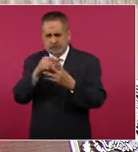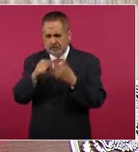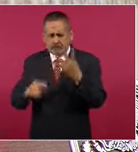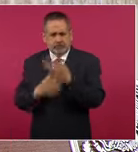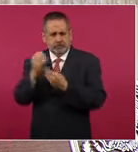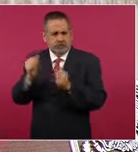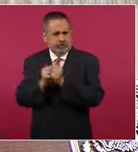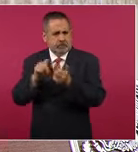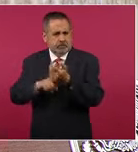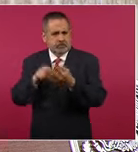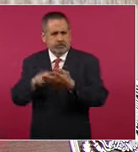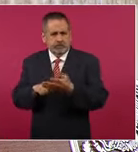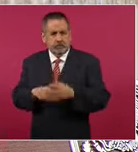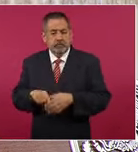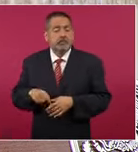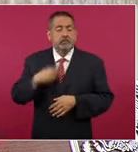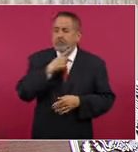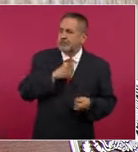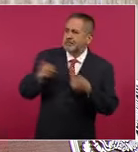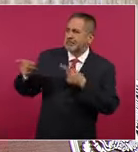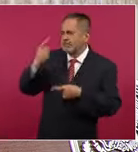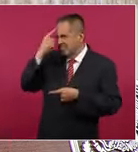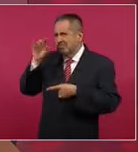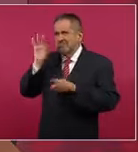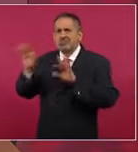y lo llamaban alborotador del pueblo.